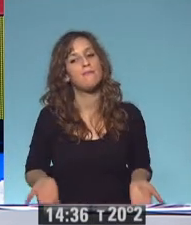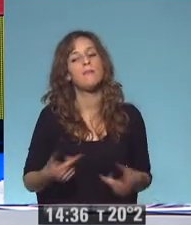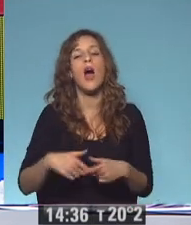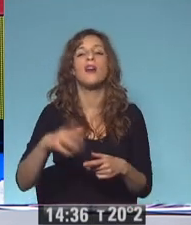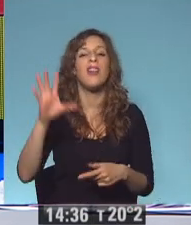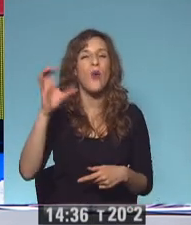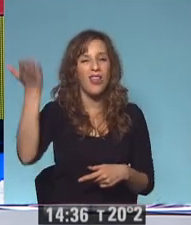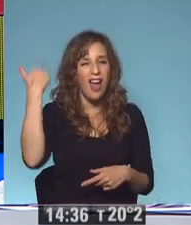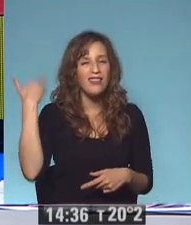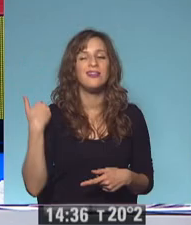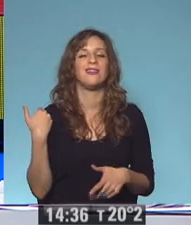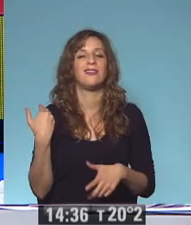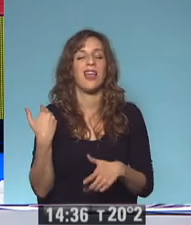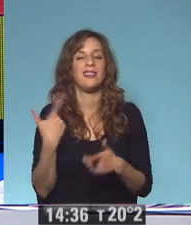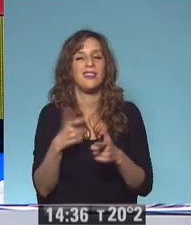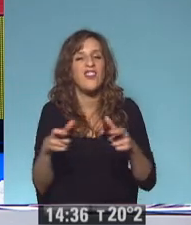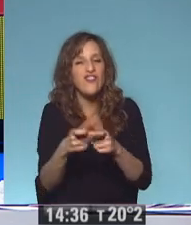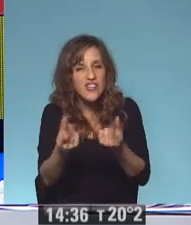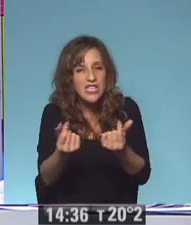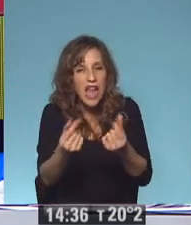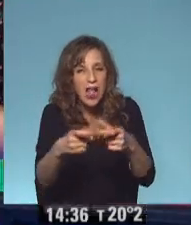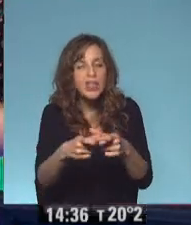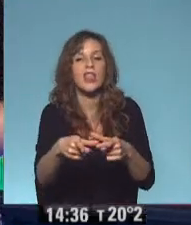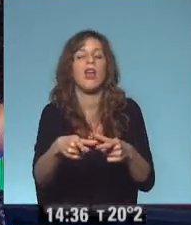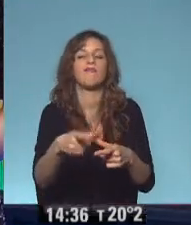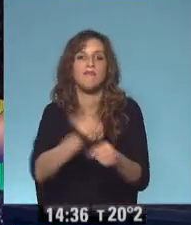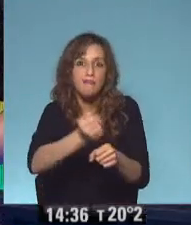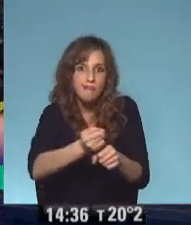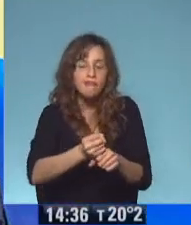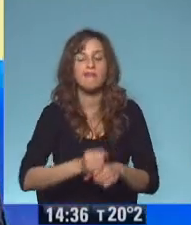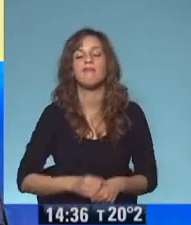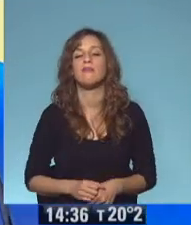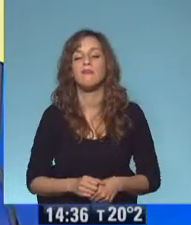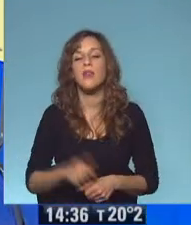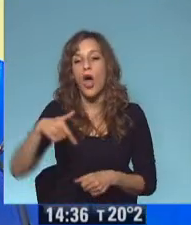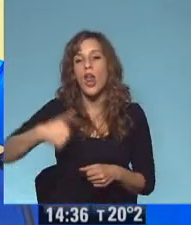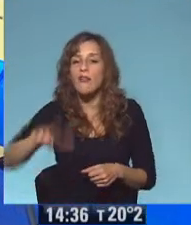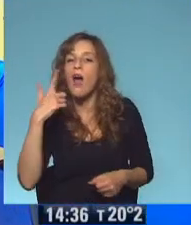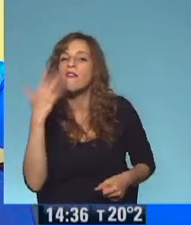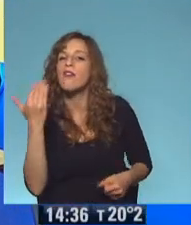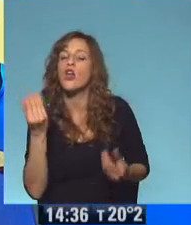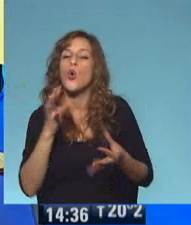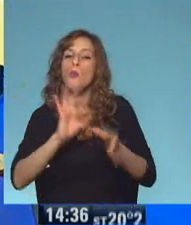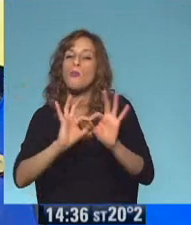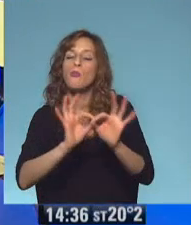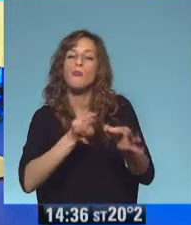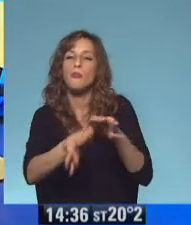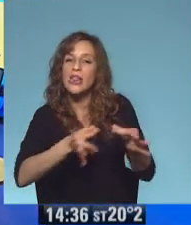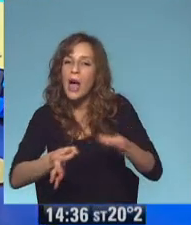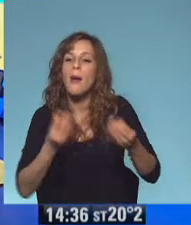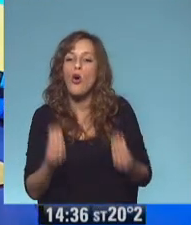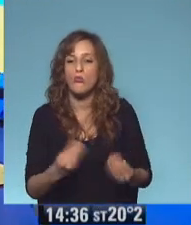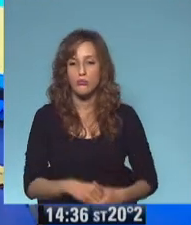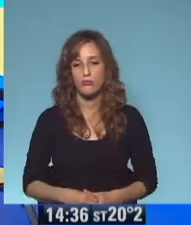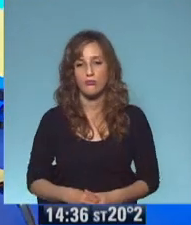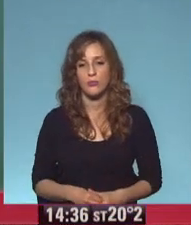billetes, por ahí nos ayuda. ¿Es verdad? Podemos separar. Voy a escribirla acá, la cuenta. Pero teníamos el 54.